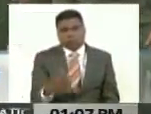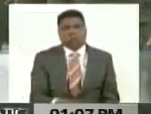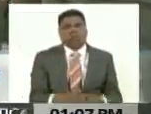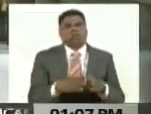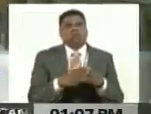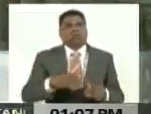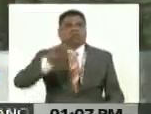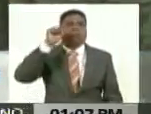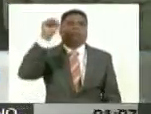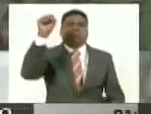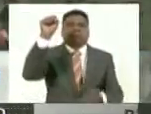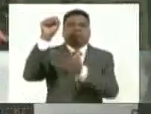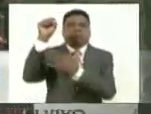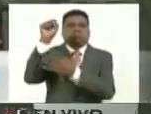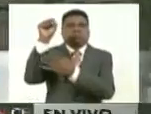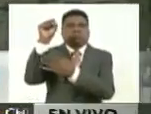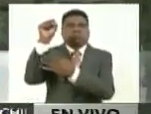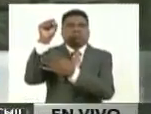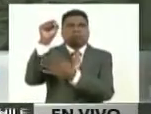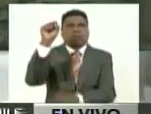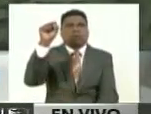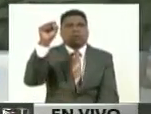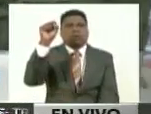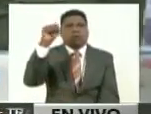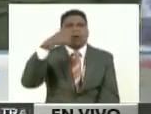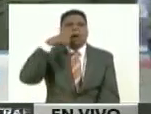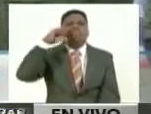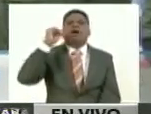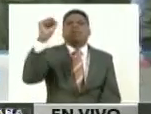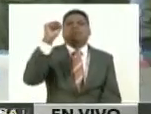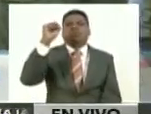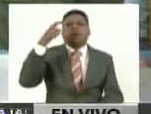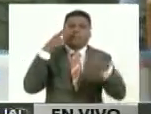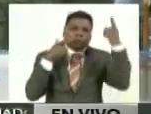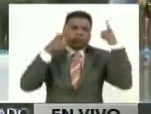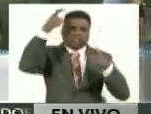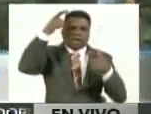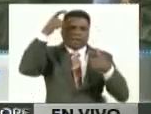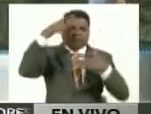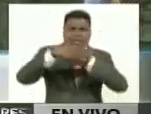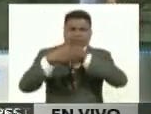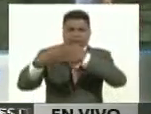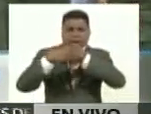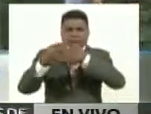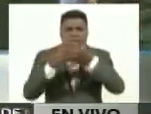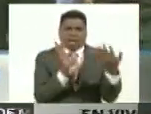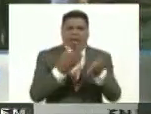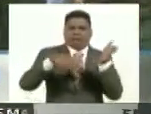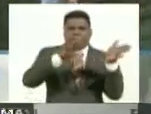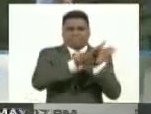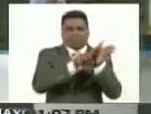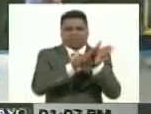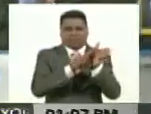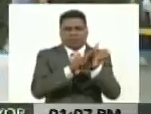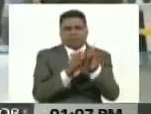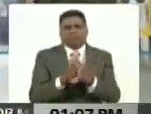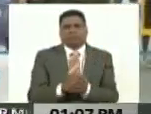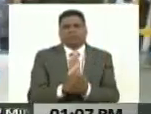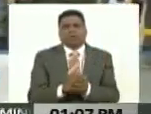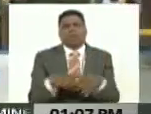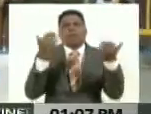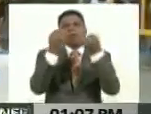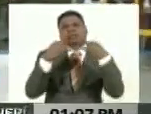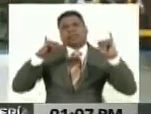Puño en alto. ¡Con Maduro! ¡Por Chávez! ¡Por Chávez! ¡Por la patria! ¡Por la patria! ¡Por la